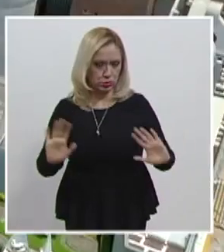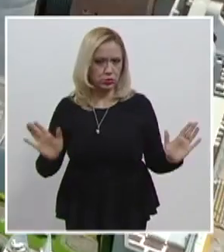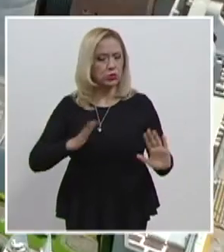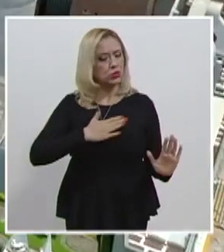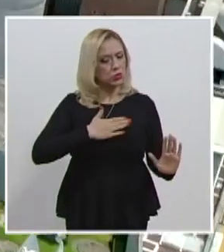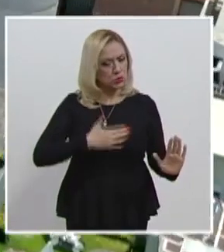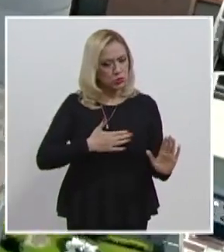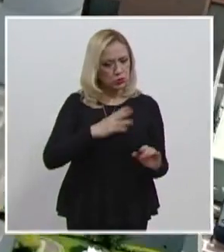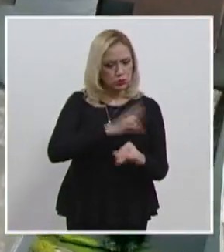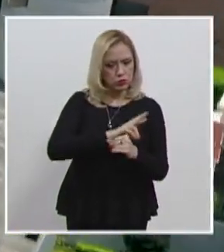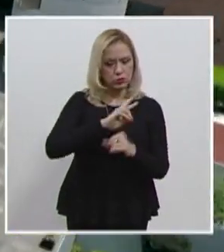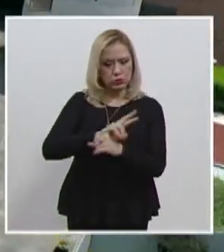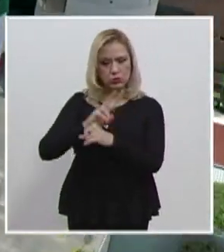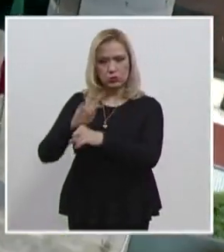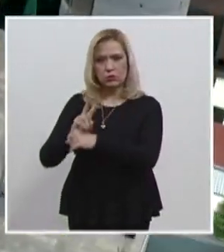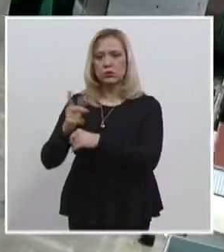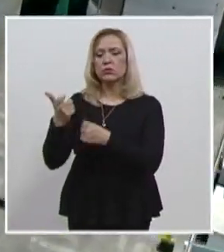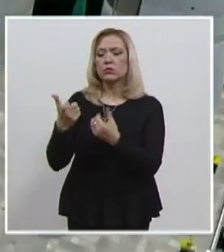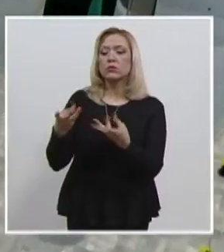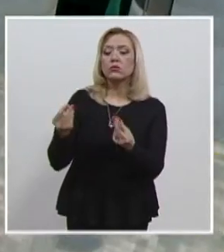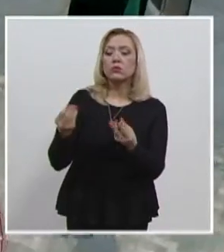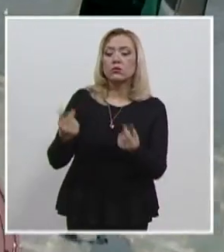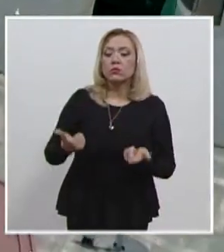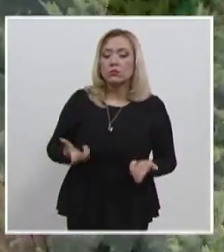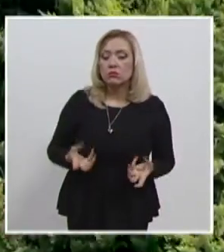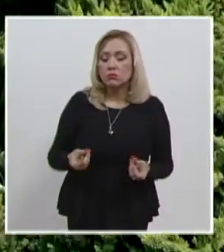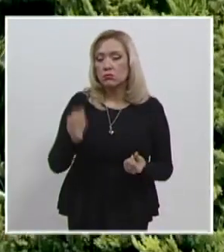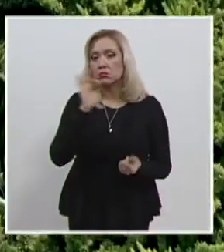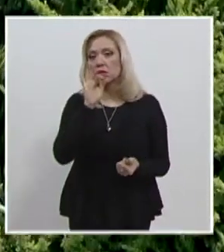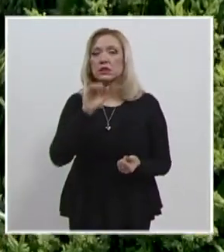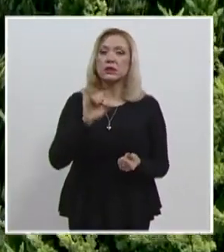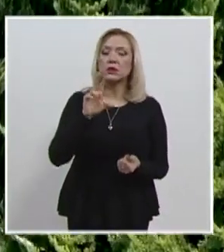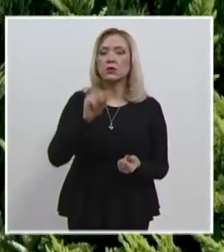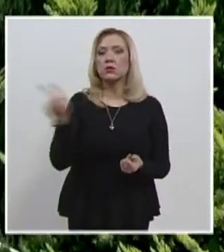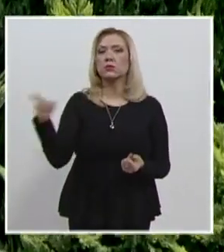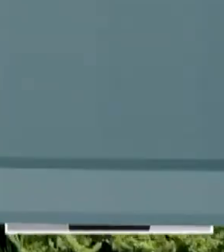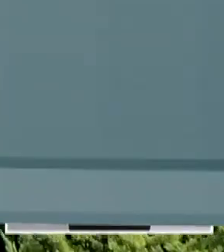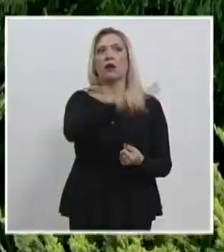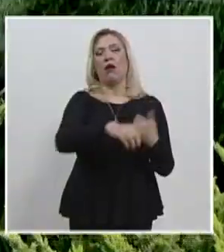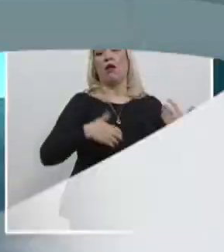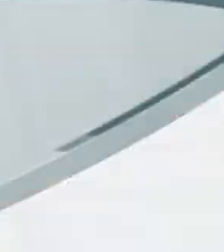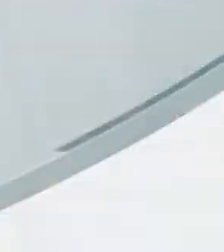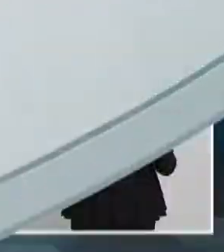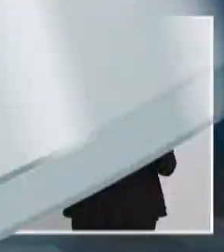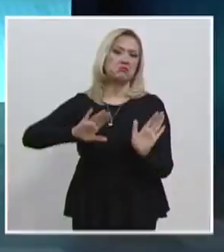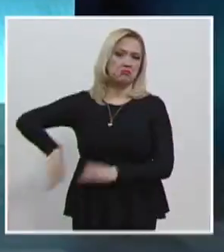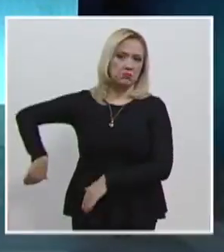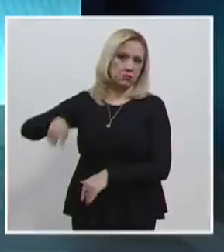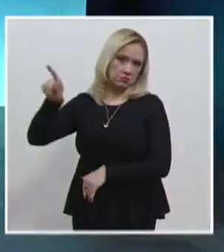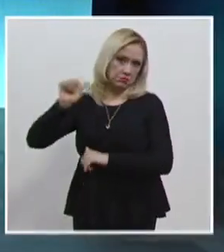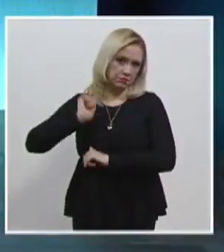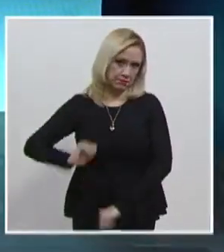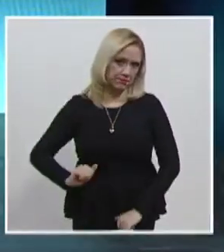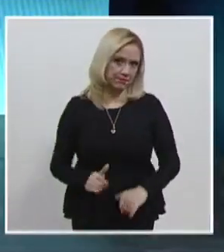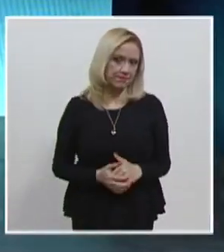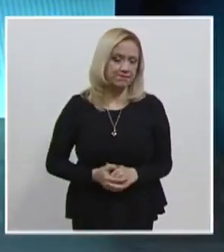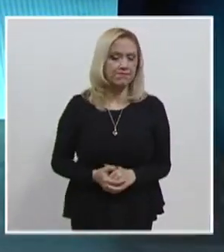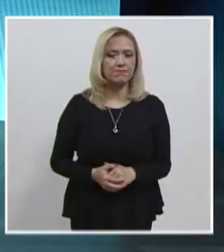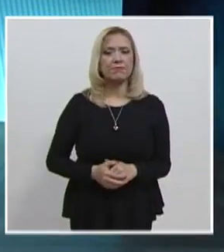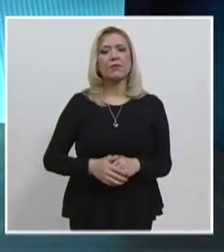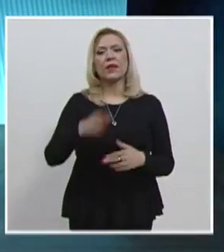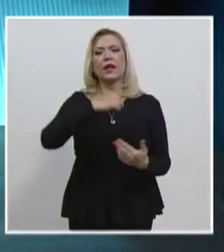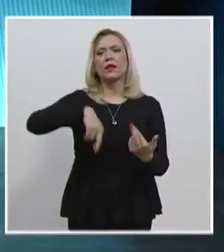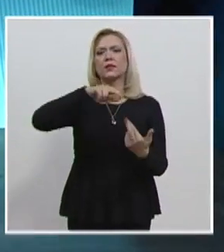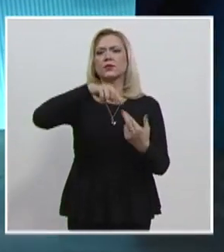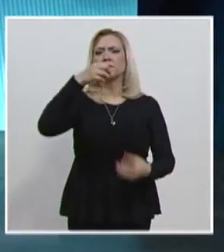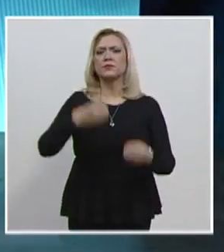cuánd la autoridad fiscalizadora puede desechar una queja la sala regional Ciudad